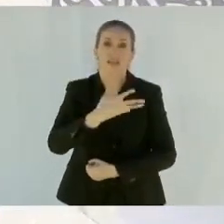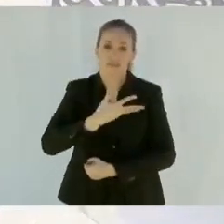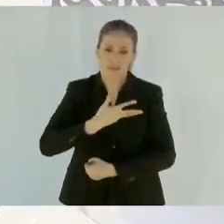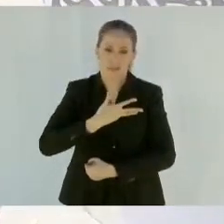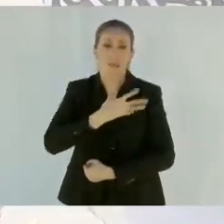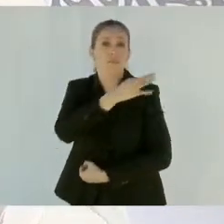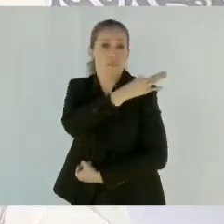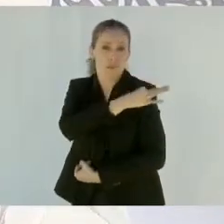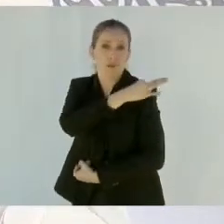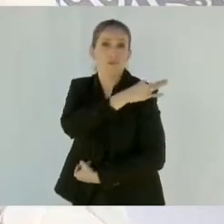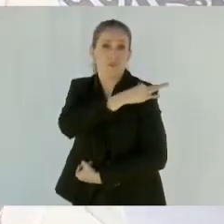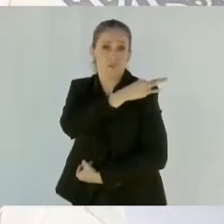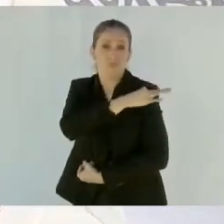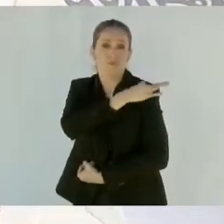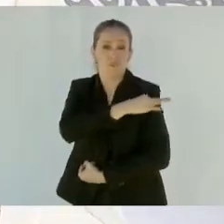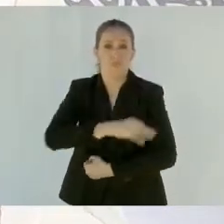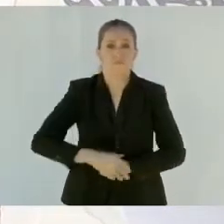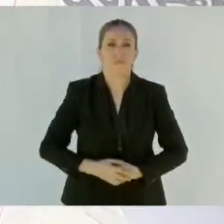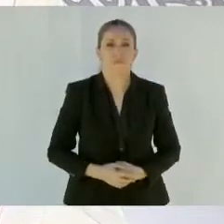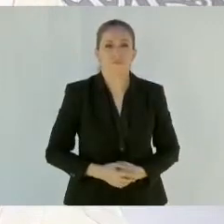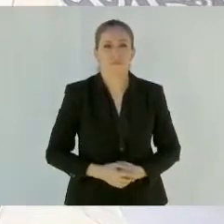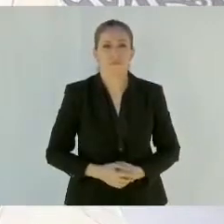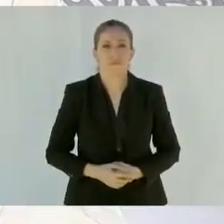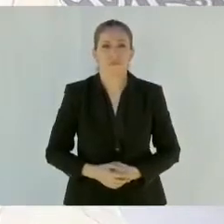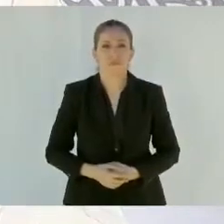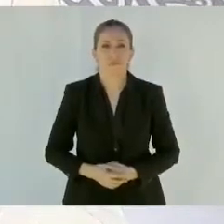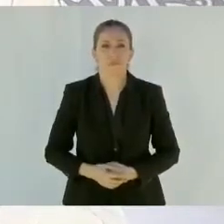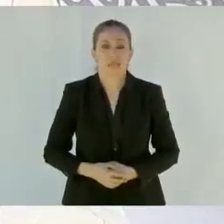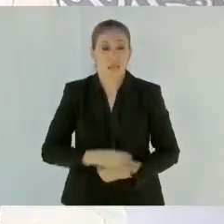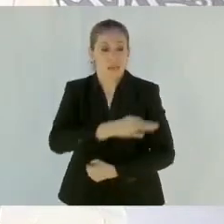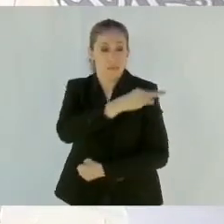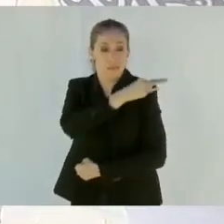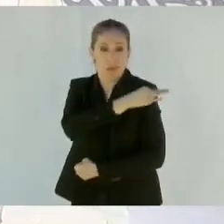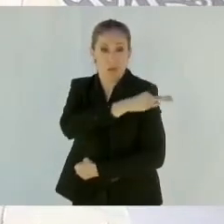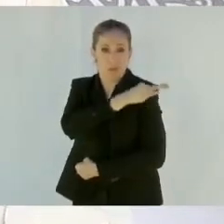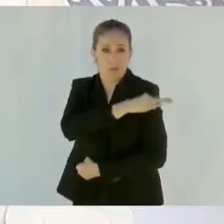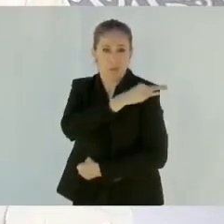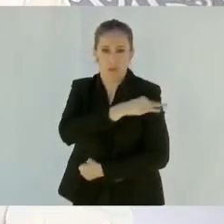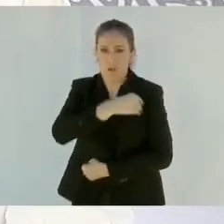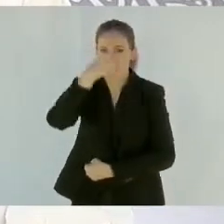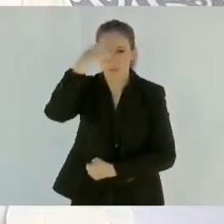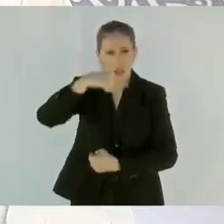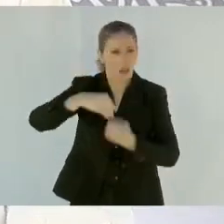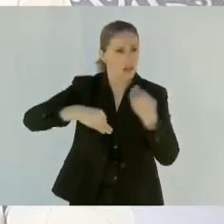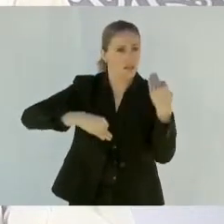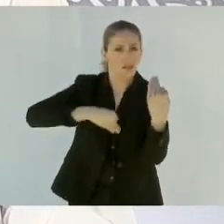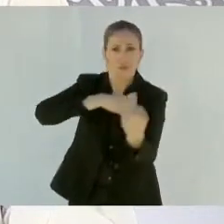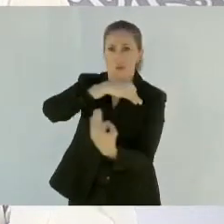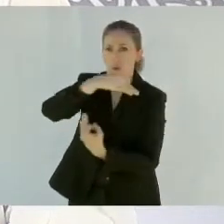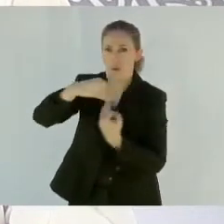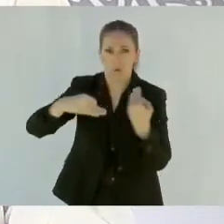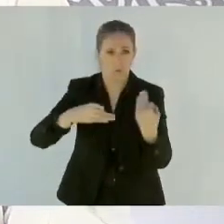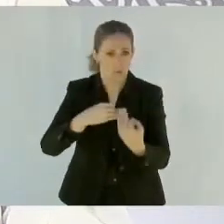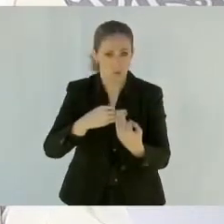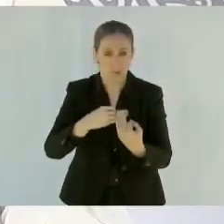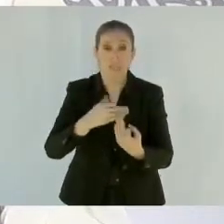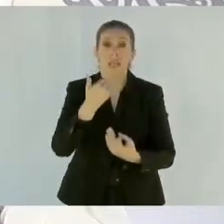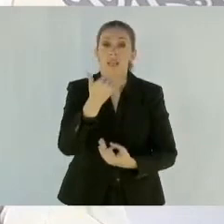La vacuna se va a aplicar de manera universal y